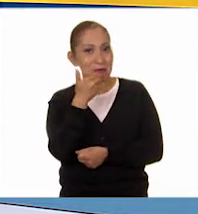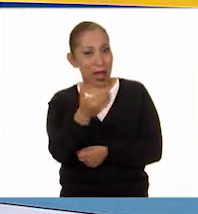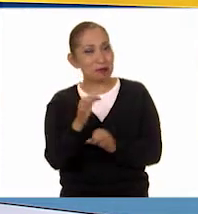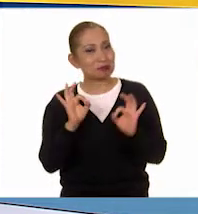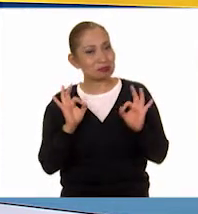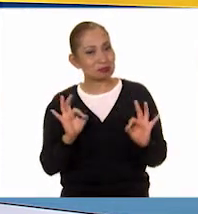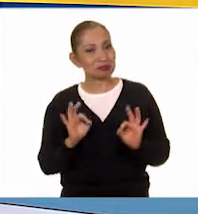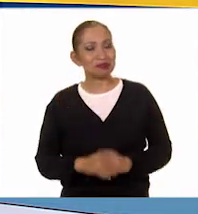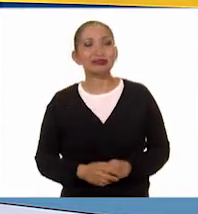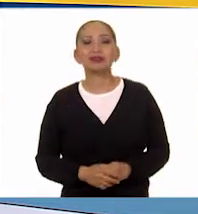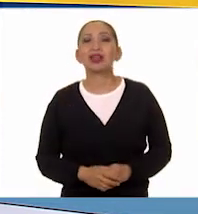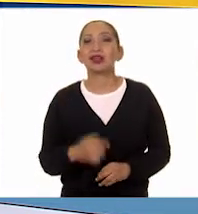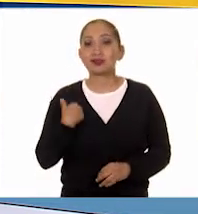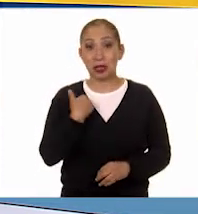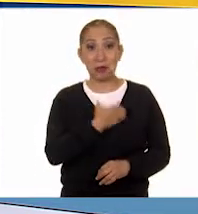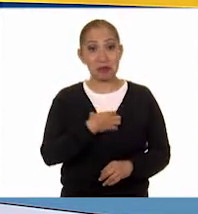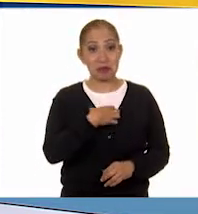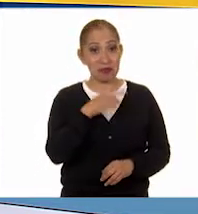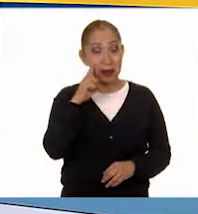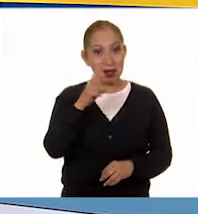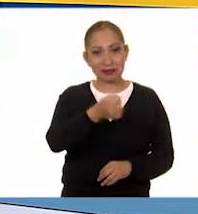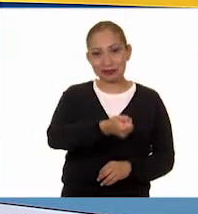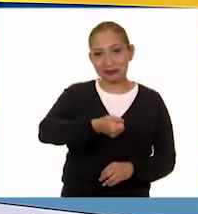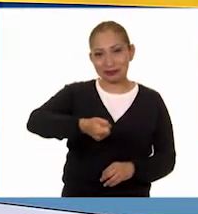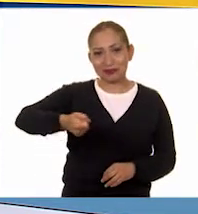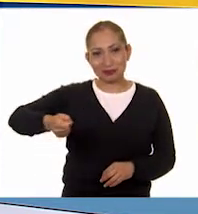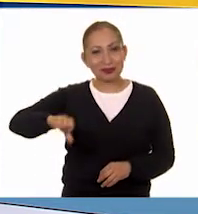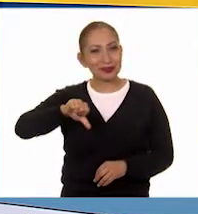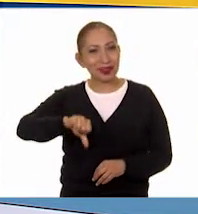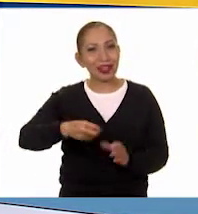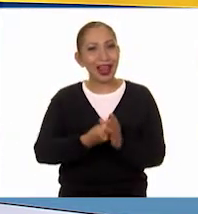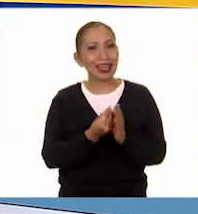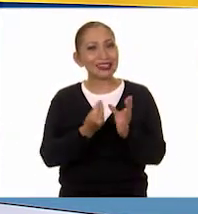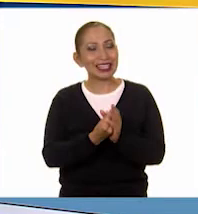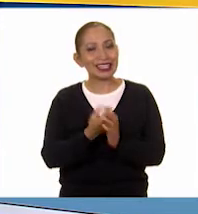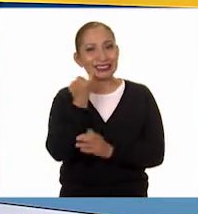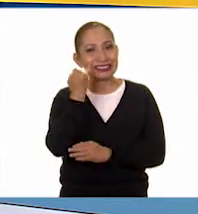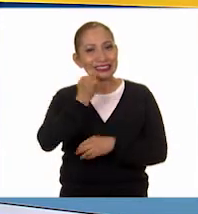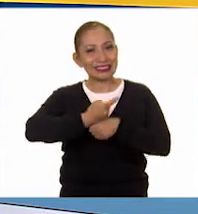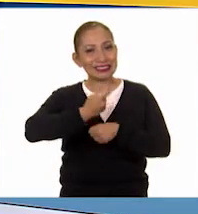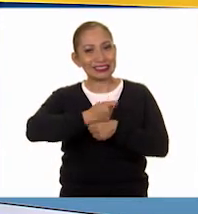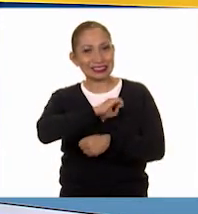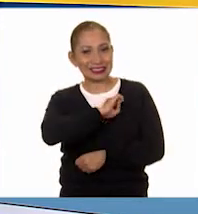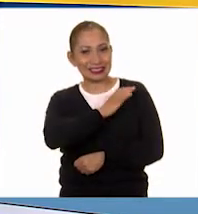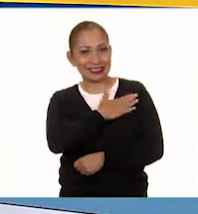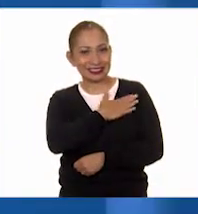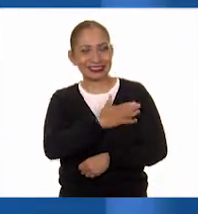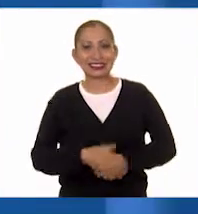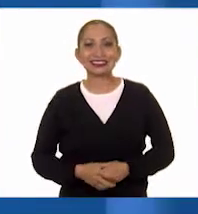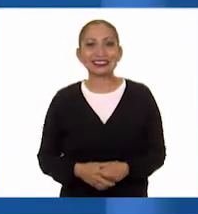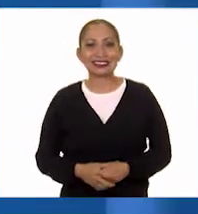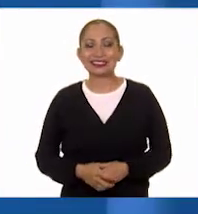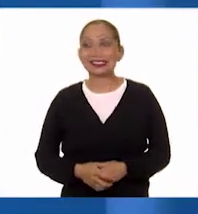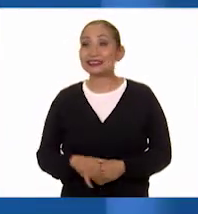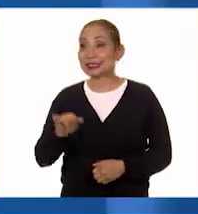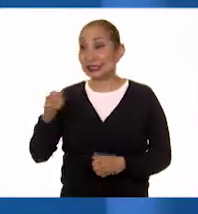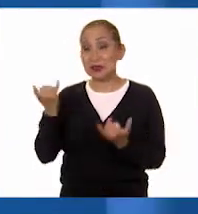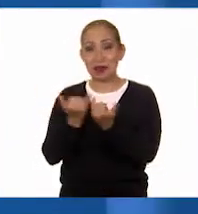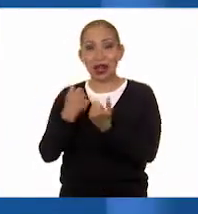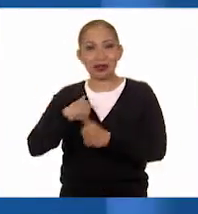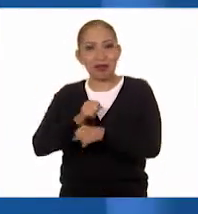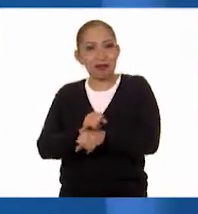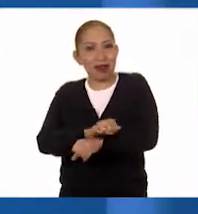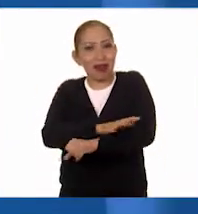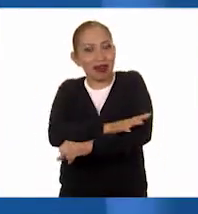forma posible. Me alegra bastante volver a saludarlos hoy en su clase de lengua materna español. Así es, Gaby, a mí también me